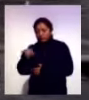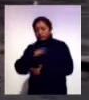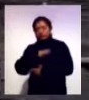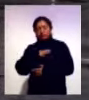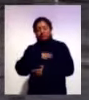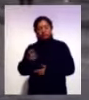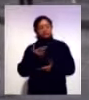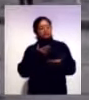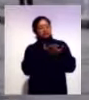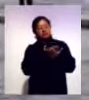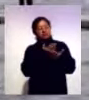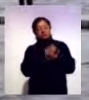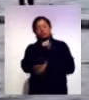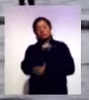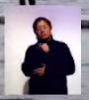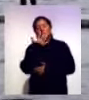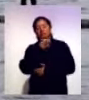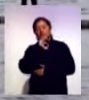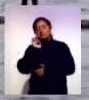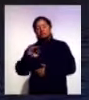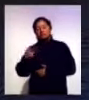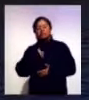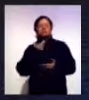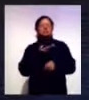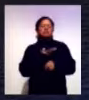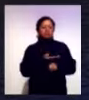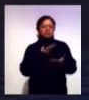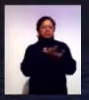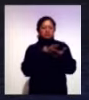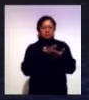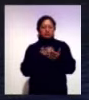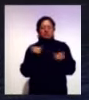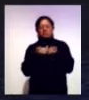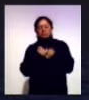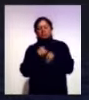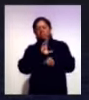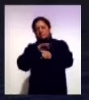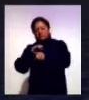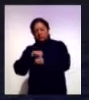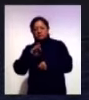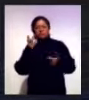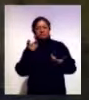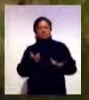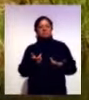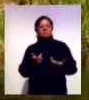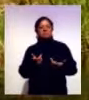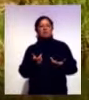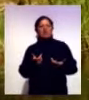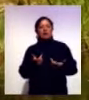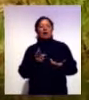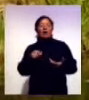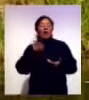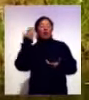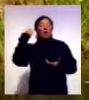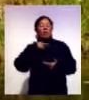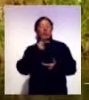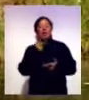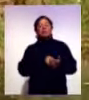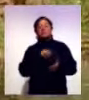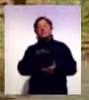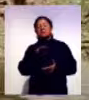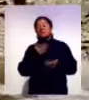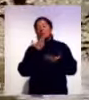de solicitudes por emisión de renovación, prórrogas y permisos de pesca, mismas que estaban rezagadas desde 2009. La mayor parte son de